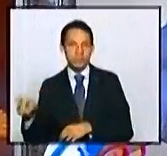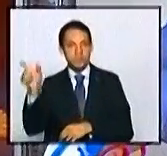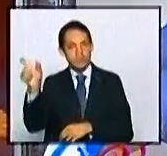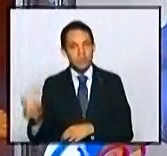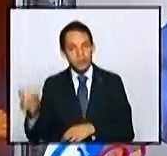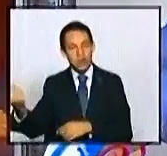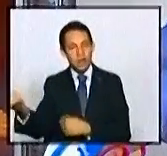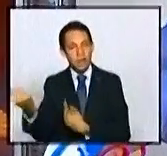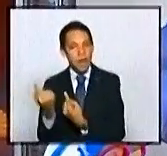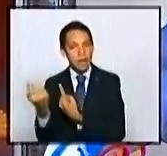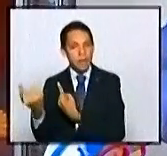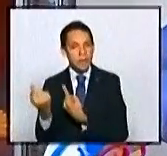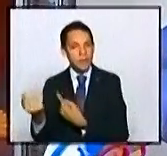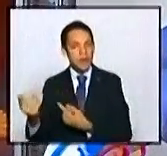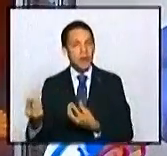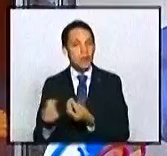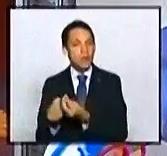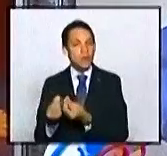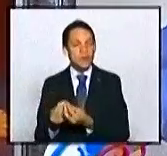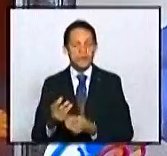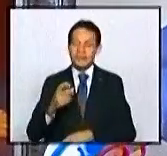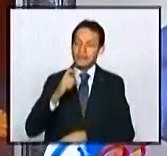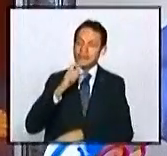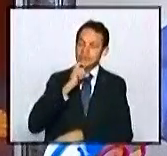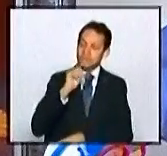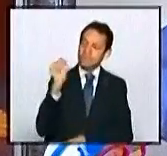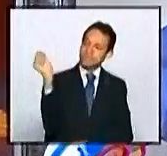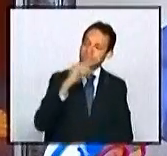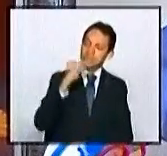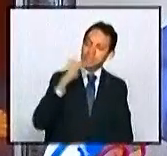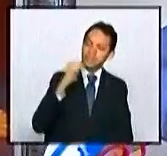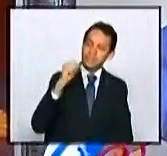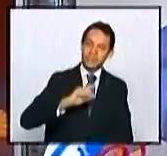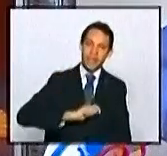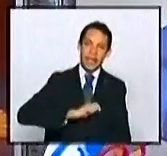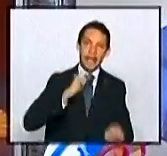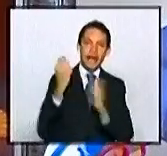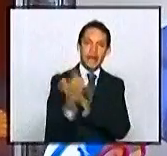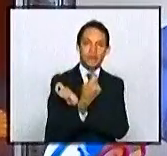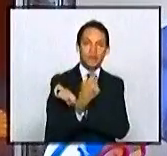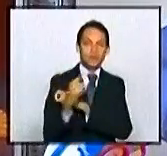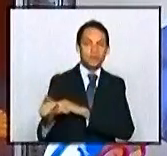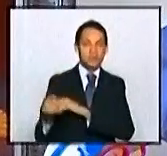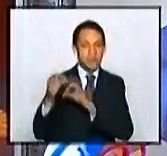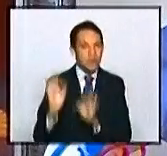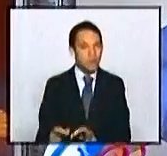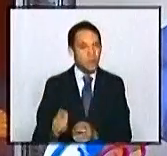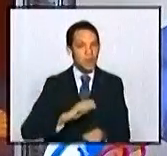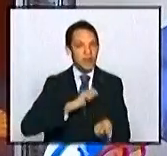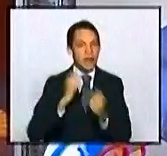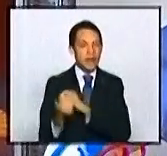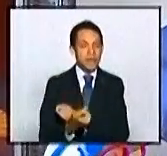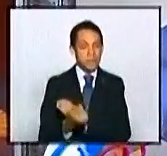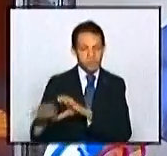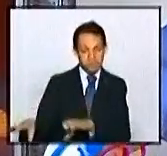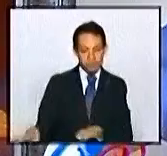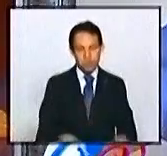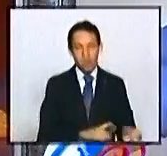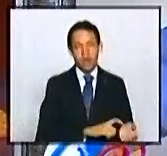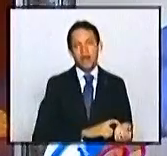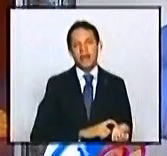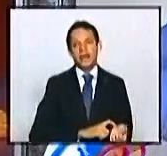ese acompañamiento, uno dice, claro, la persona cambió la información, cambió su forma de ser.